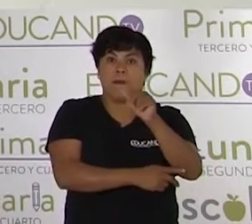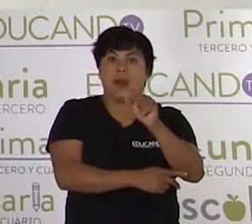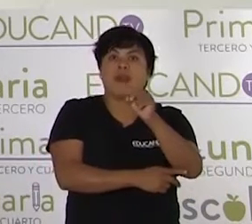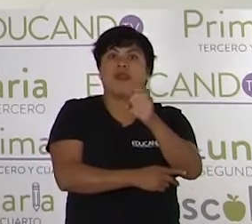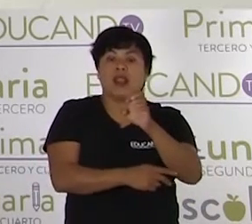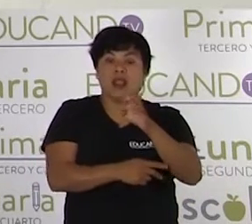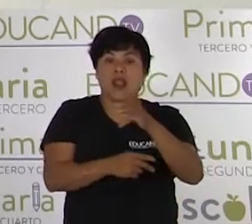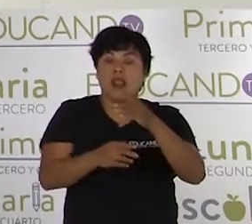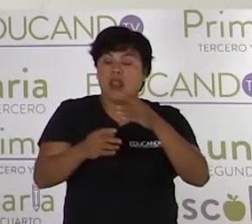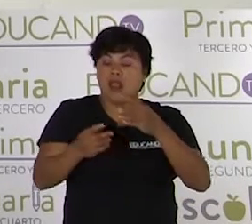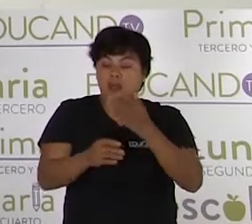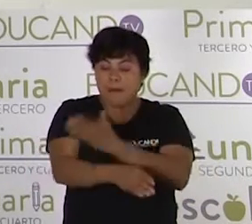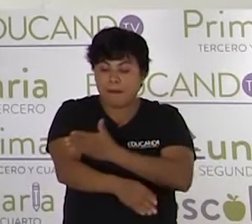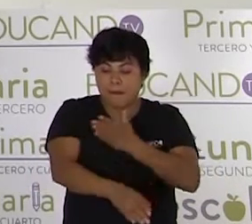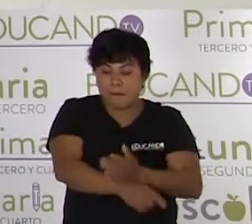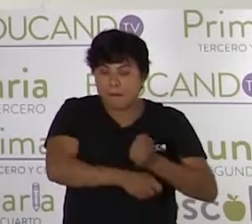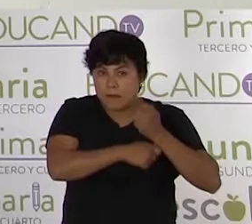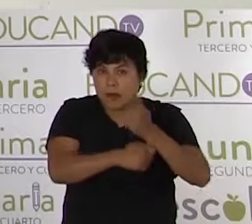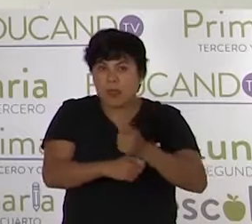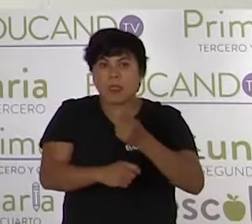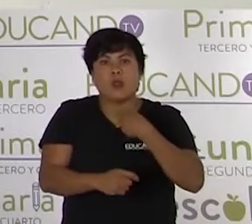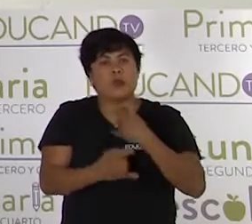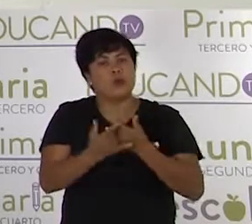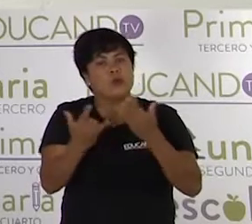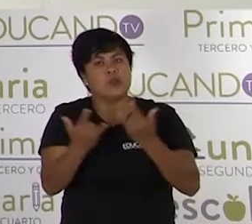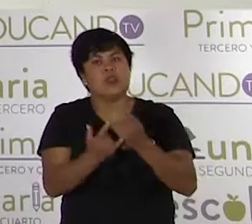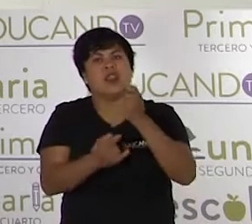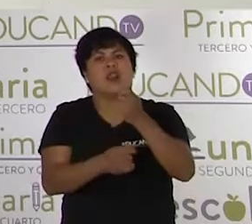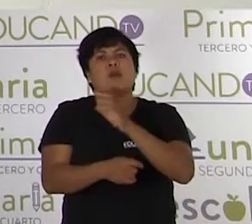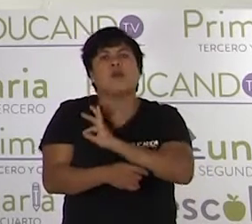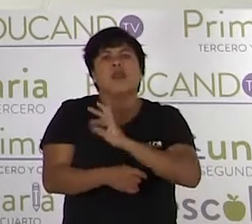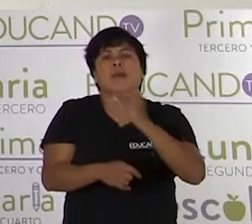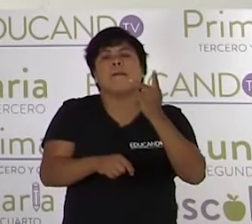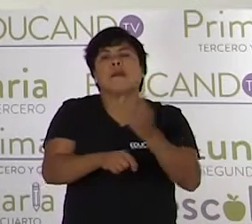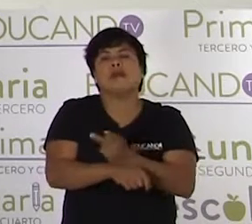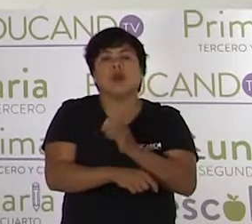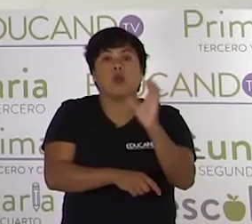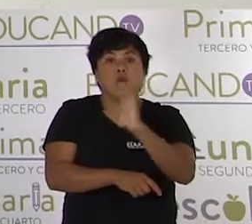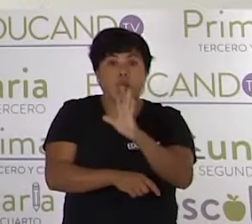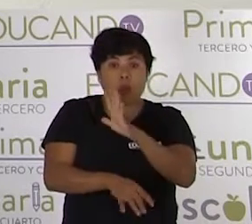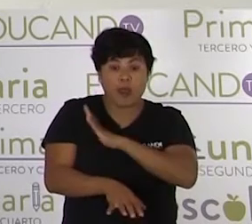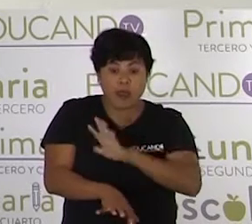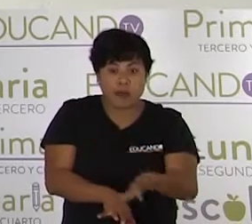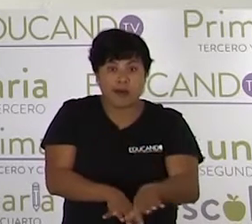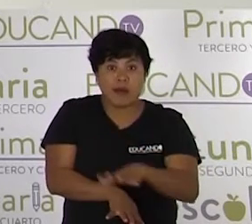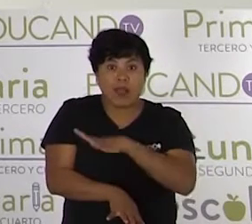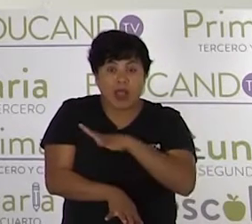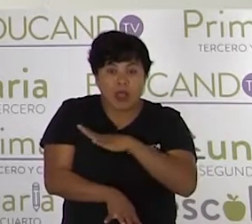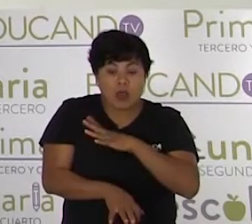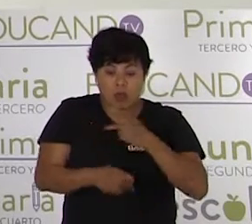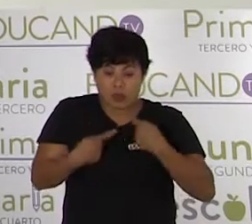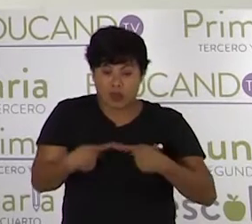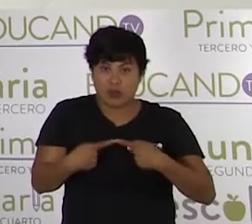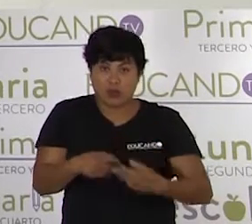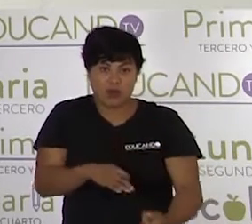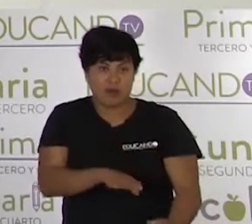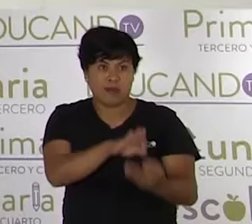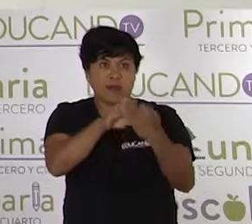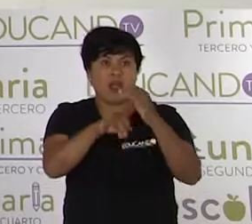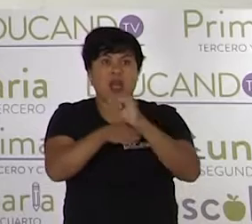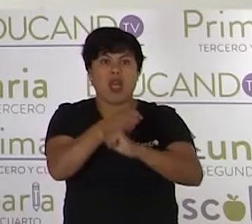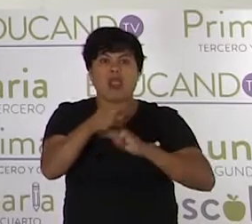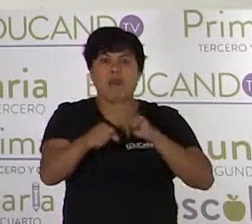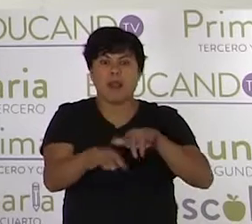leñador nos cuenta qué puede pasar cuando se enfrenta alguien al animal más